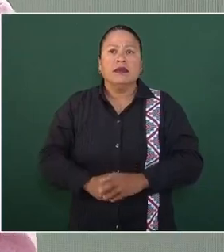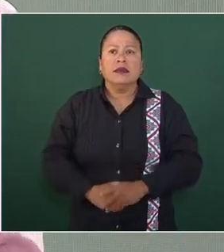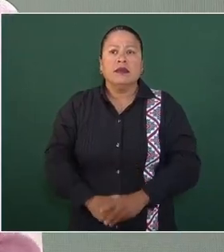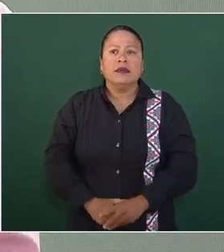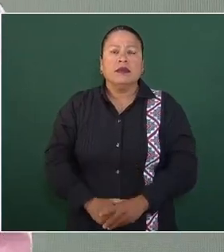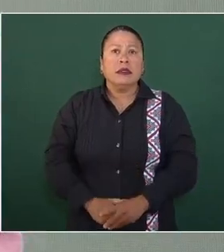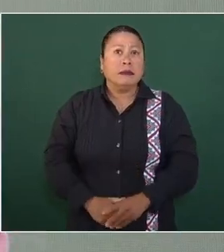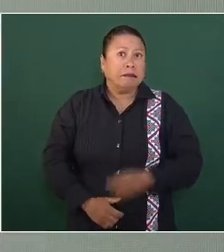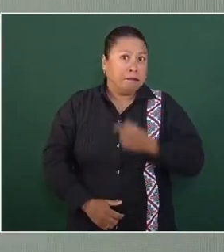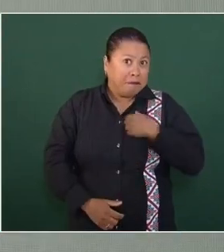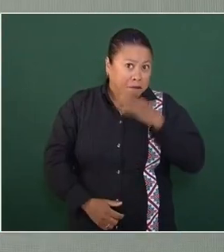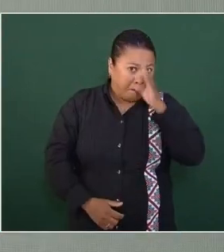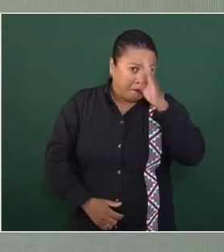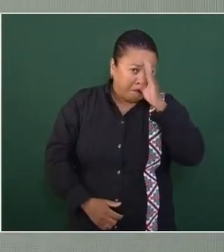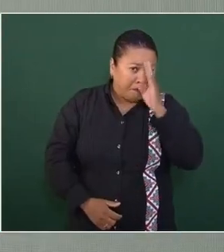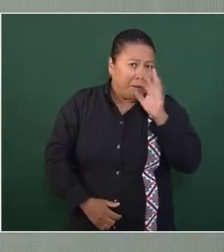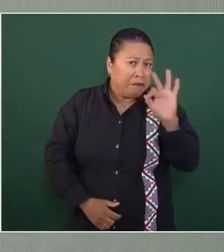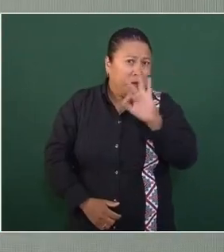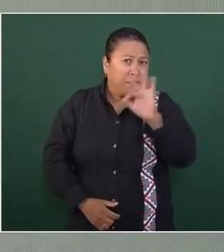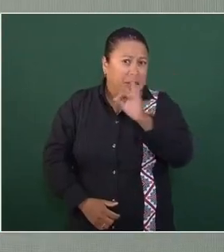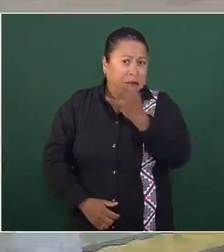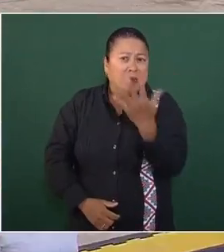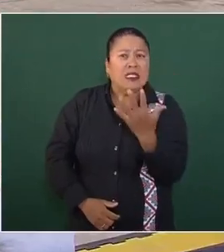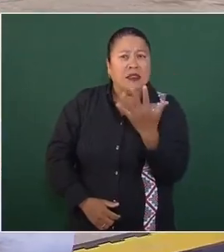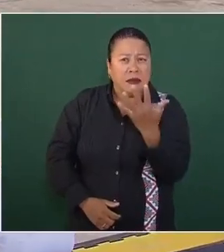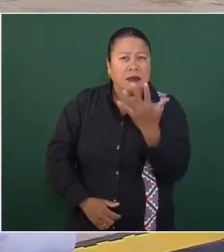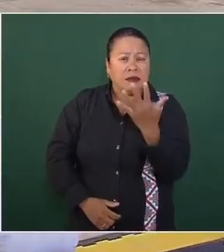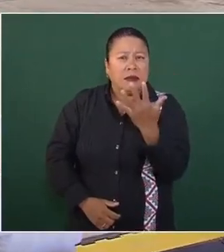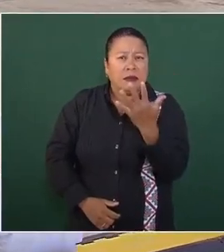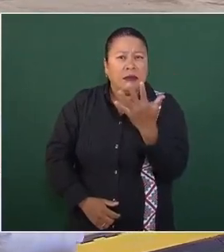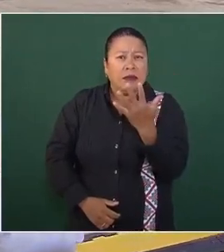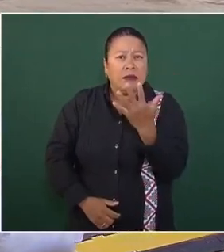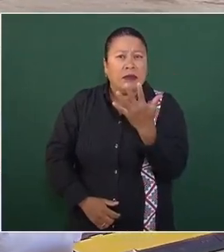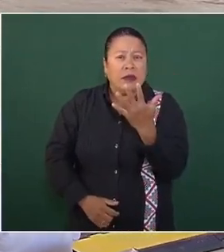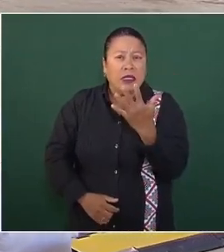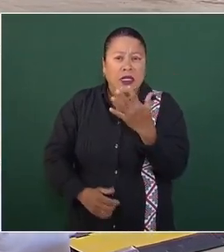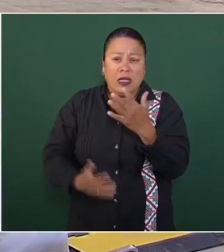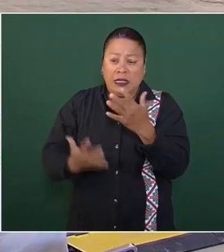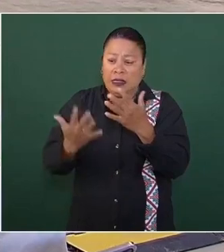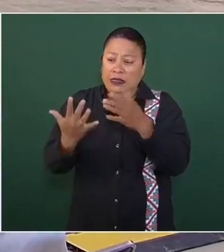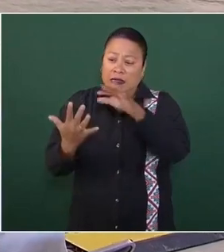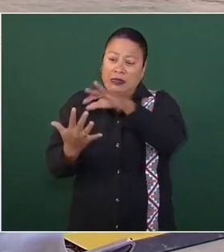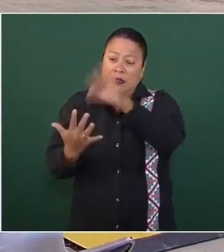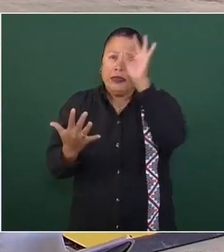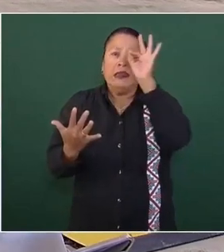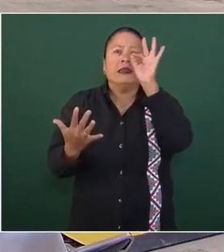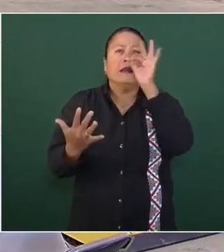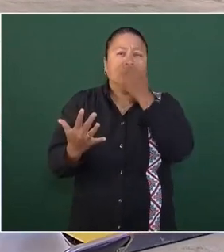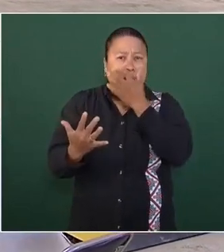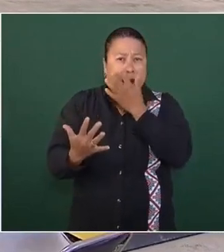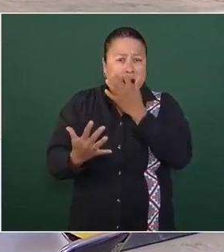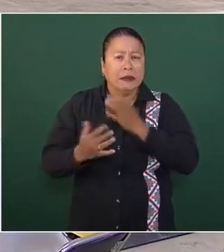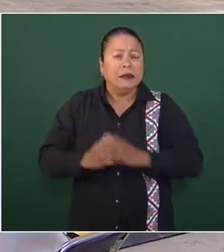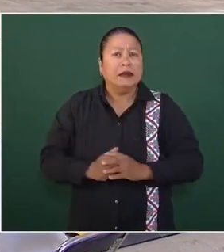creo que cinco hay uno de ellos más